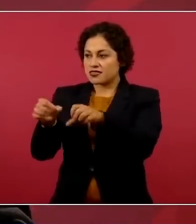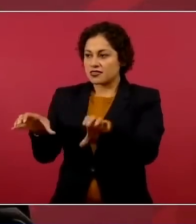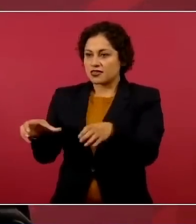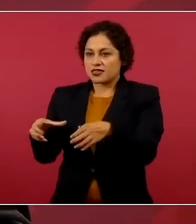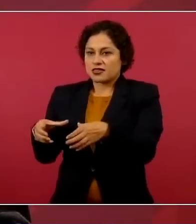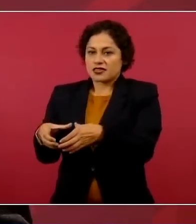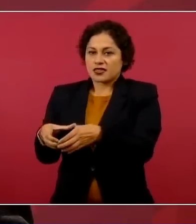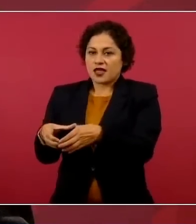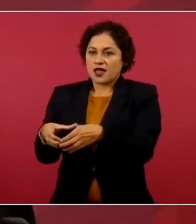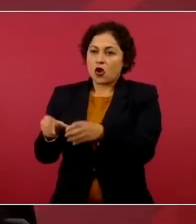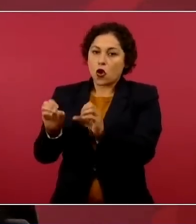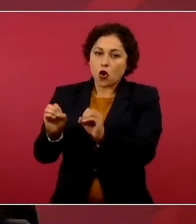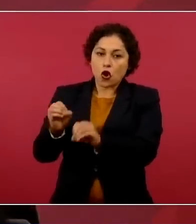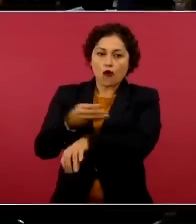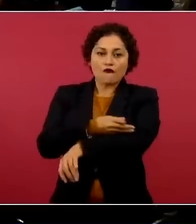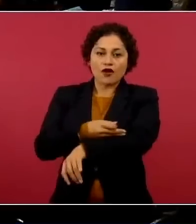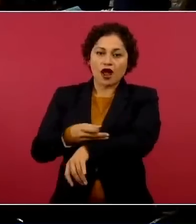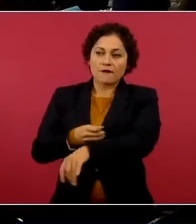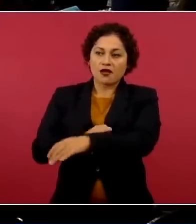a los familiares